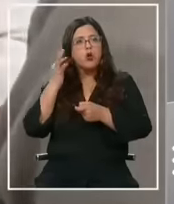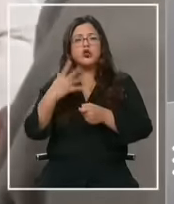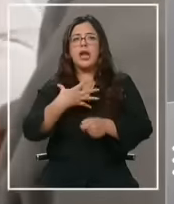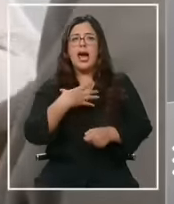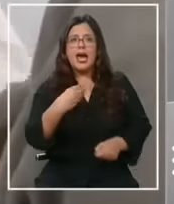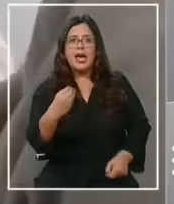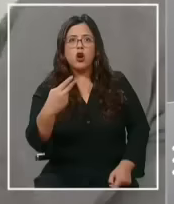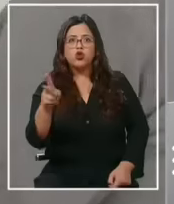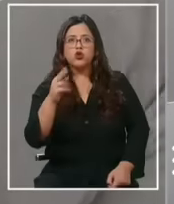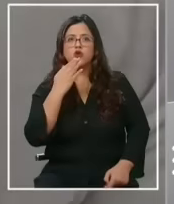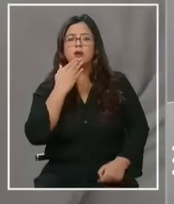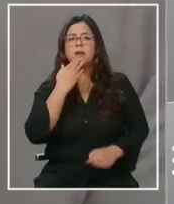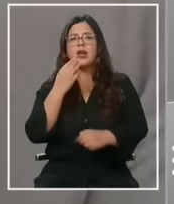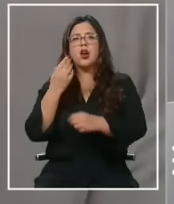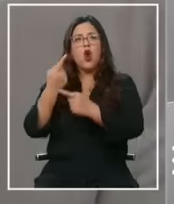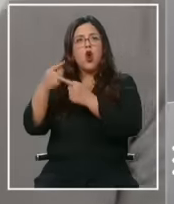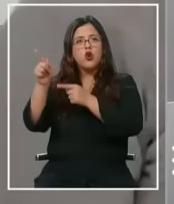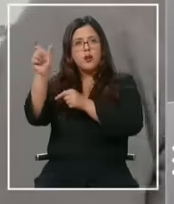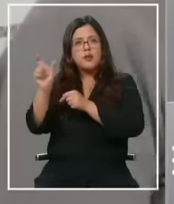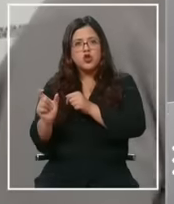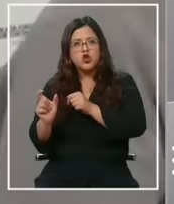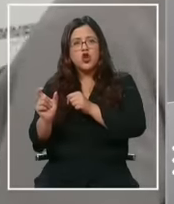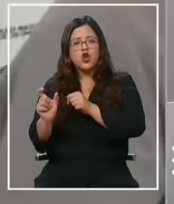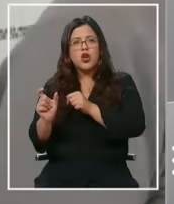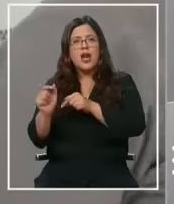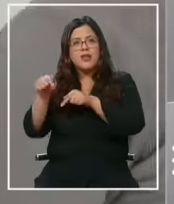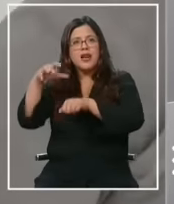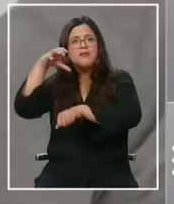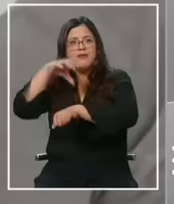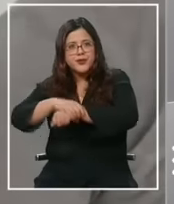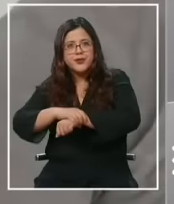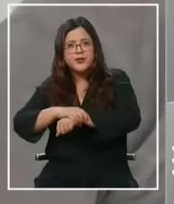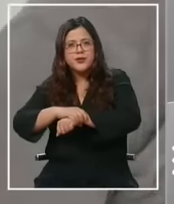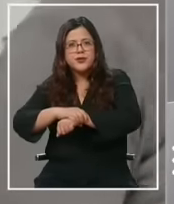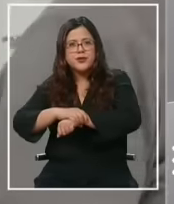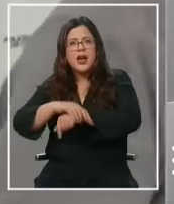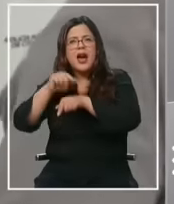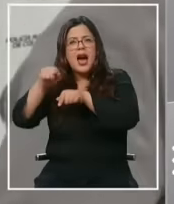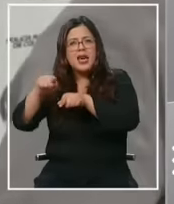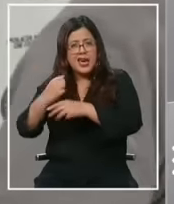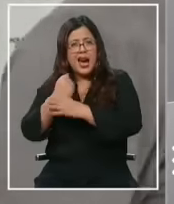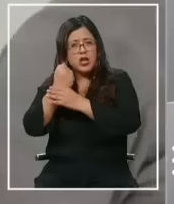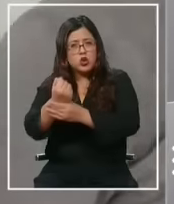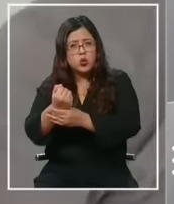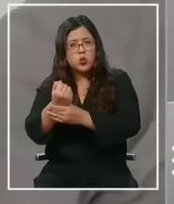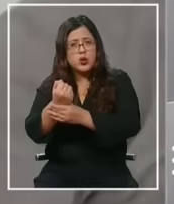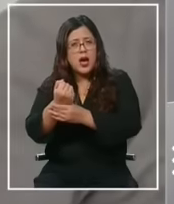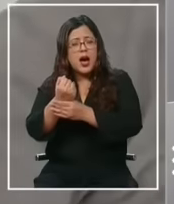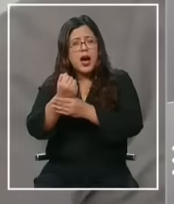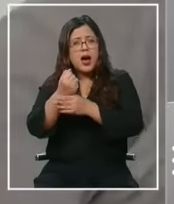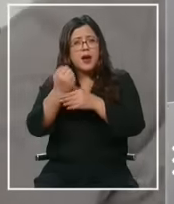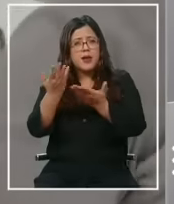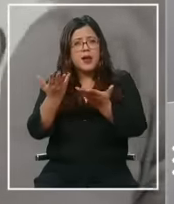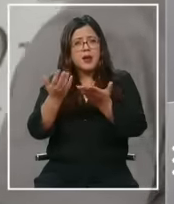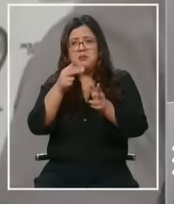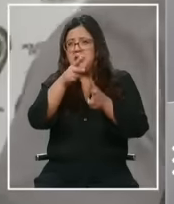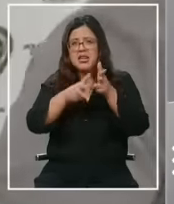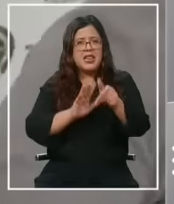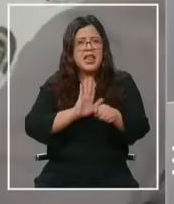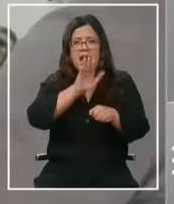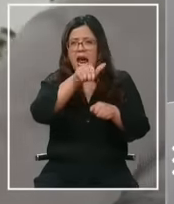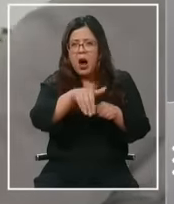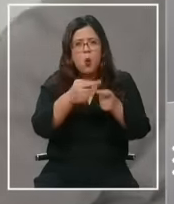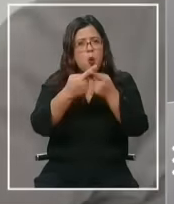un hijo y además con una tercera persona con quien lo detienen. ¿Recibió alguna ayuda para todo ese desplazamiento del tren de Aragua,